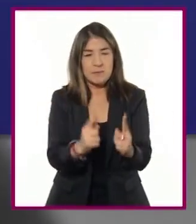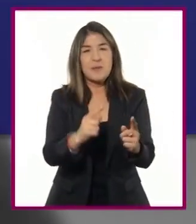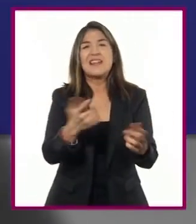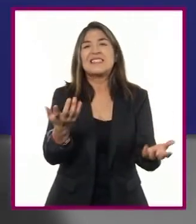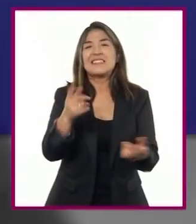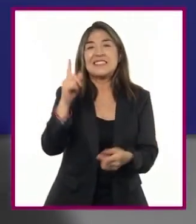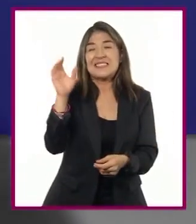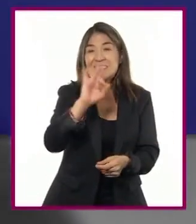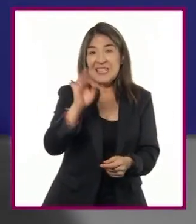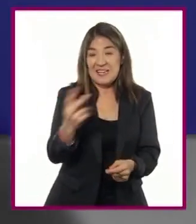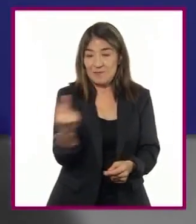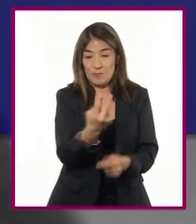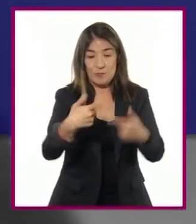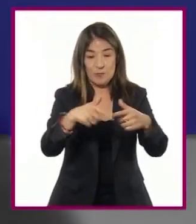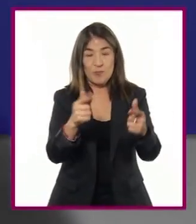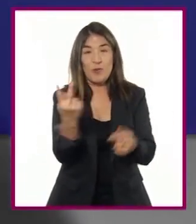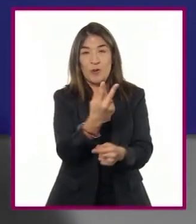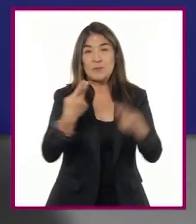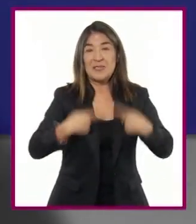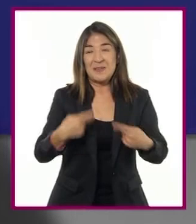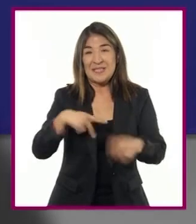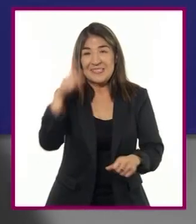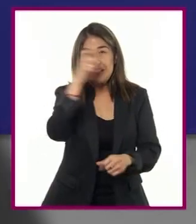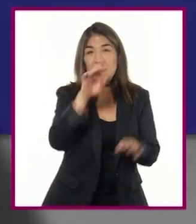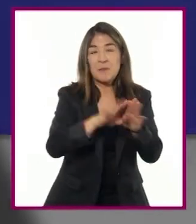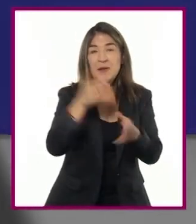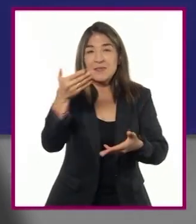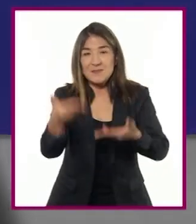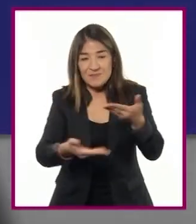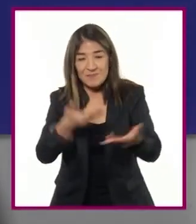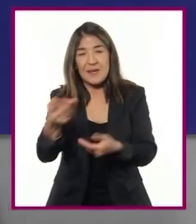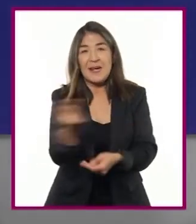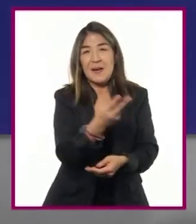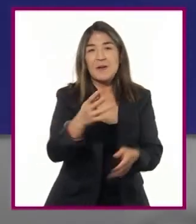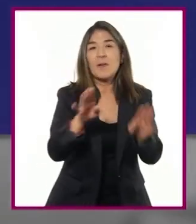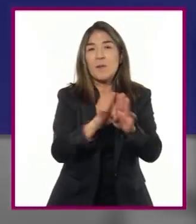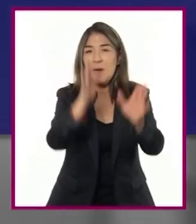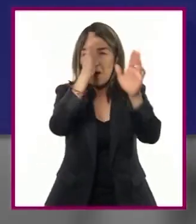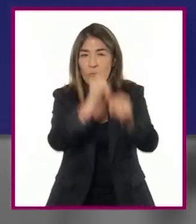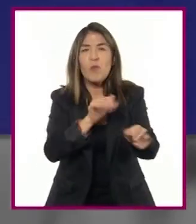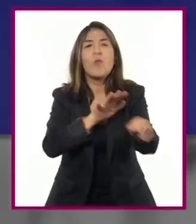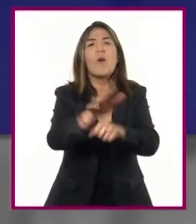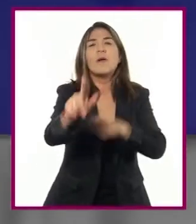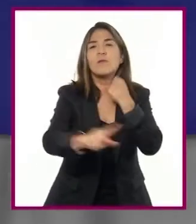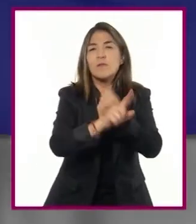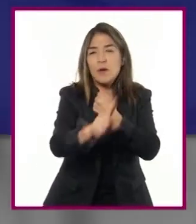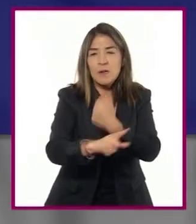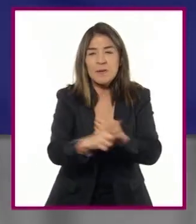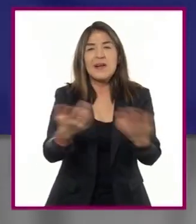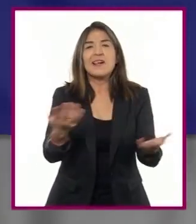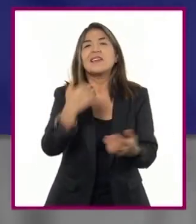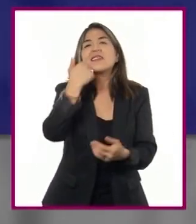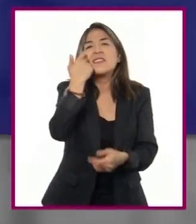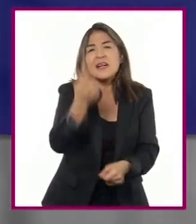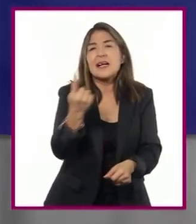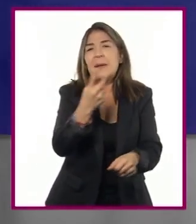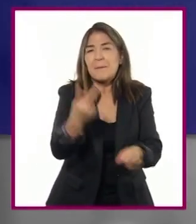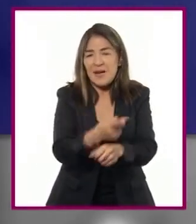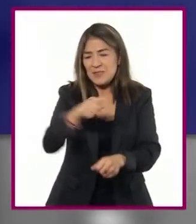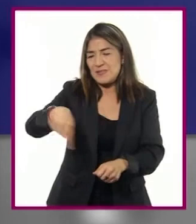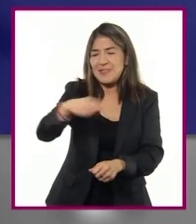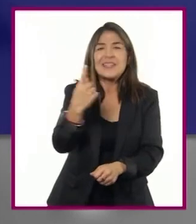dificultad para comprender la situación y expresar lo que sucede, cuál es el problema qué les gustaría que pasara, qué